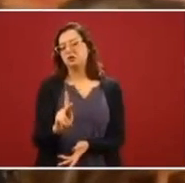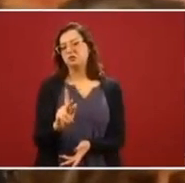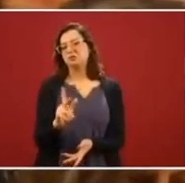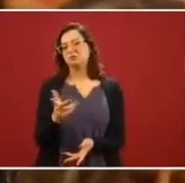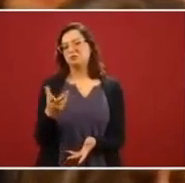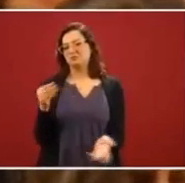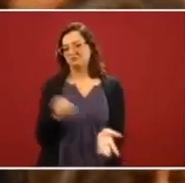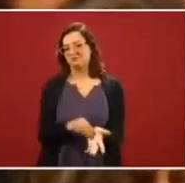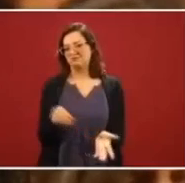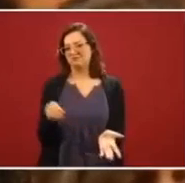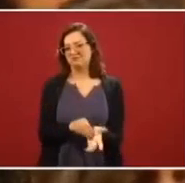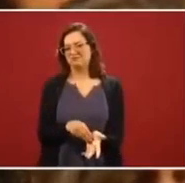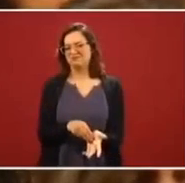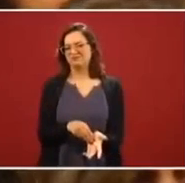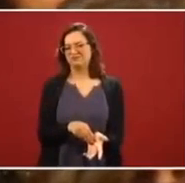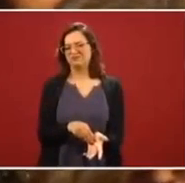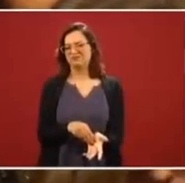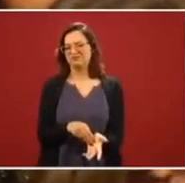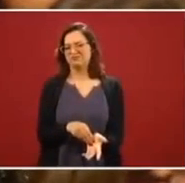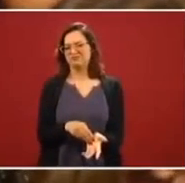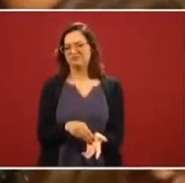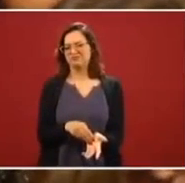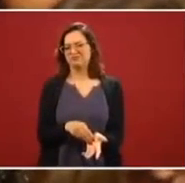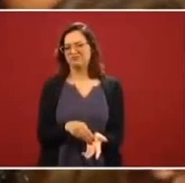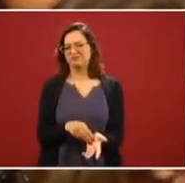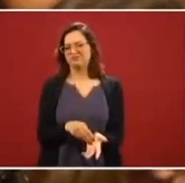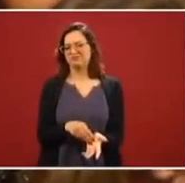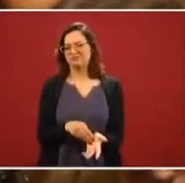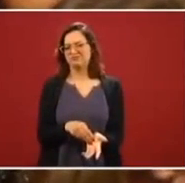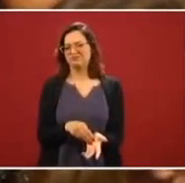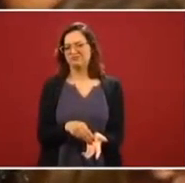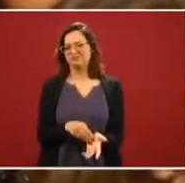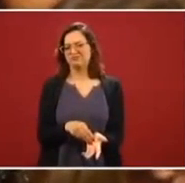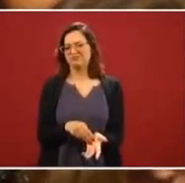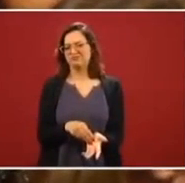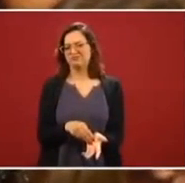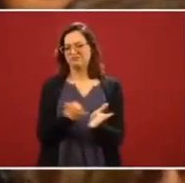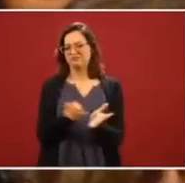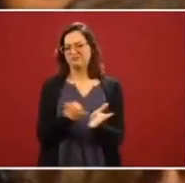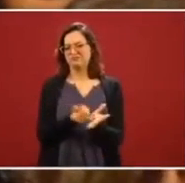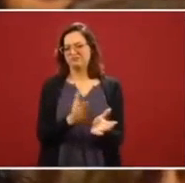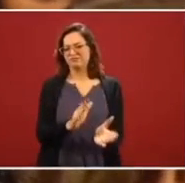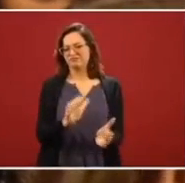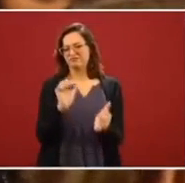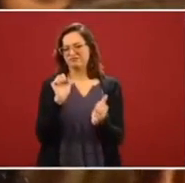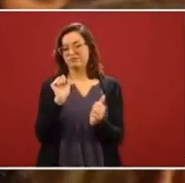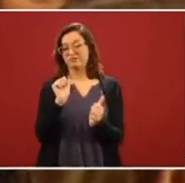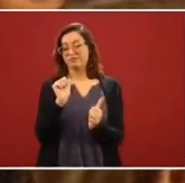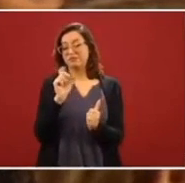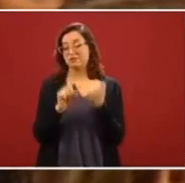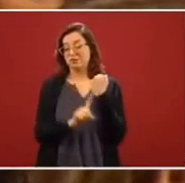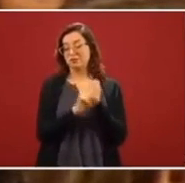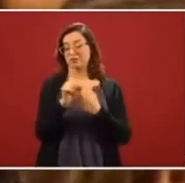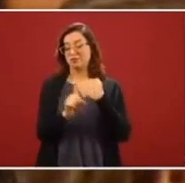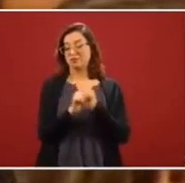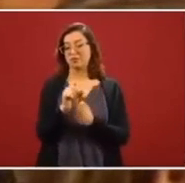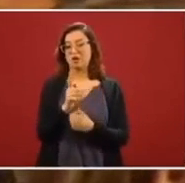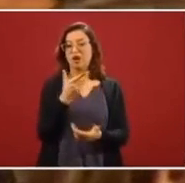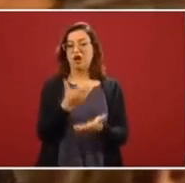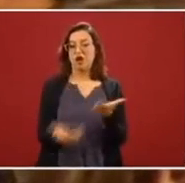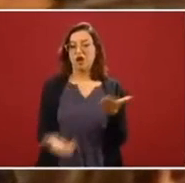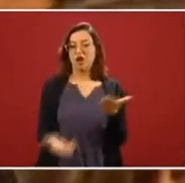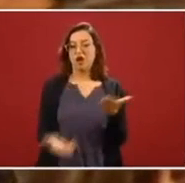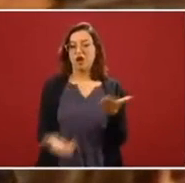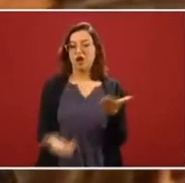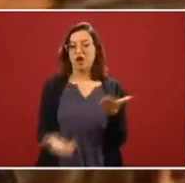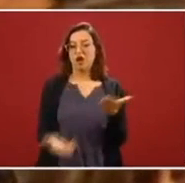en esta recaudación. ¿Cómo regarding this recovery? enfrentará su gobierno a estas